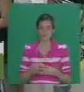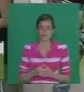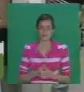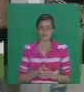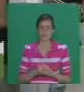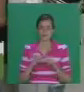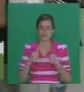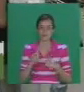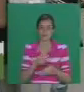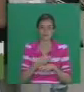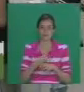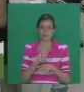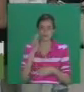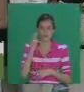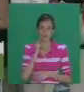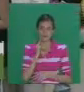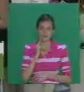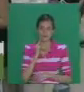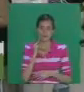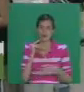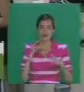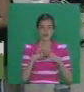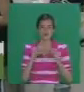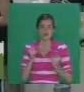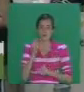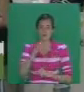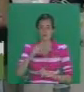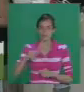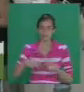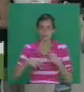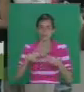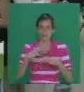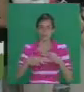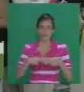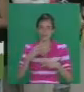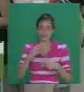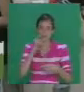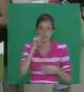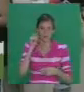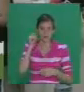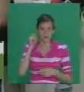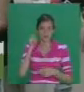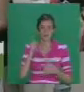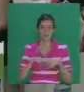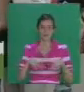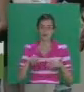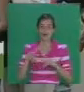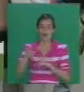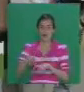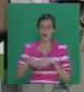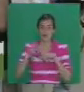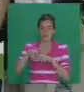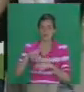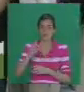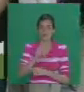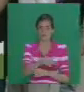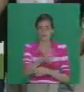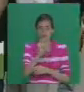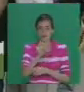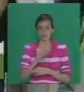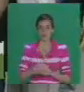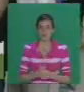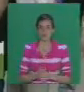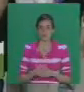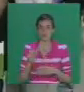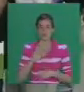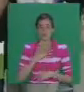a partir del gobierno bolivariano a todas las personas productoras del sector, no tanto agrícola como pesquero.